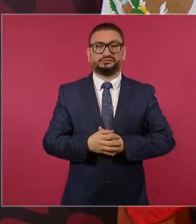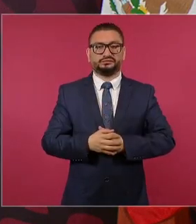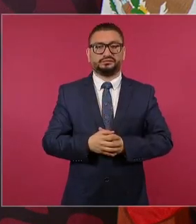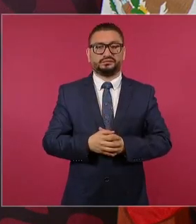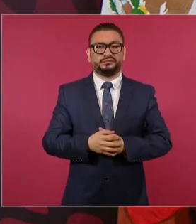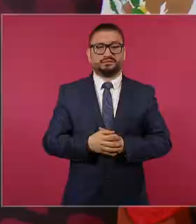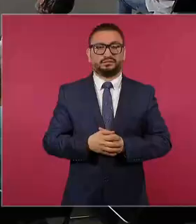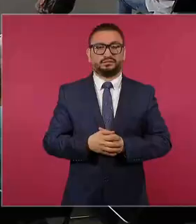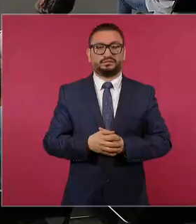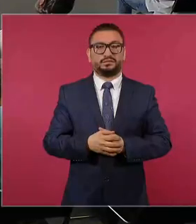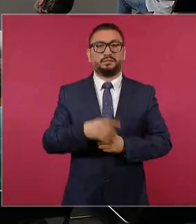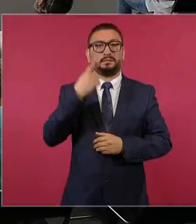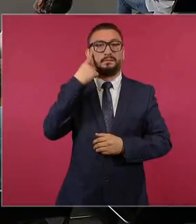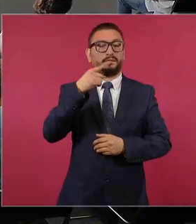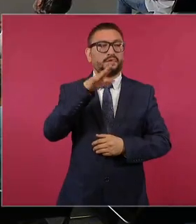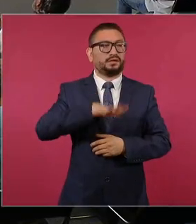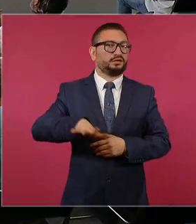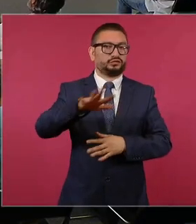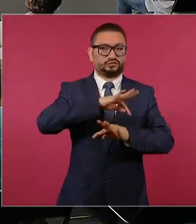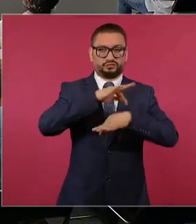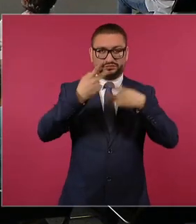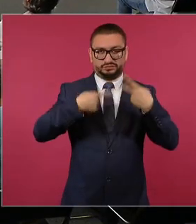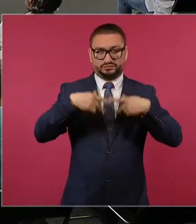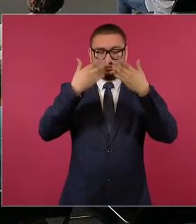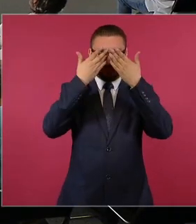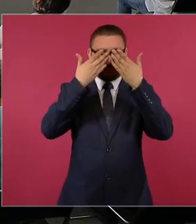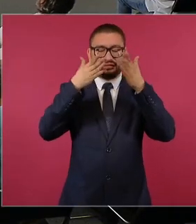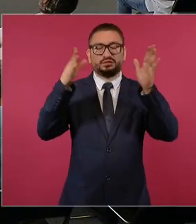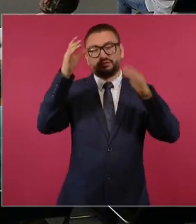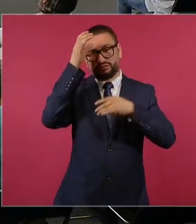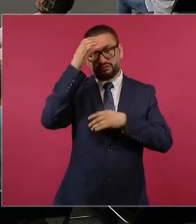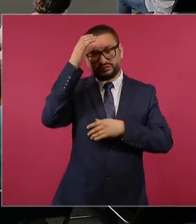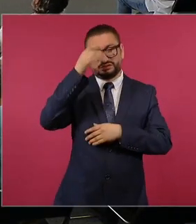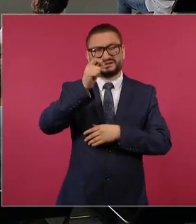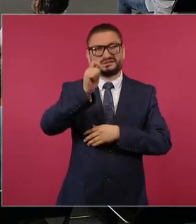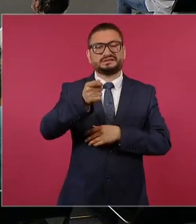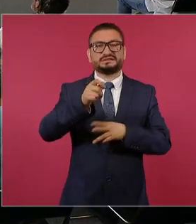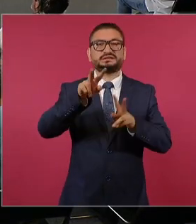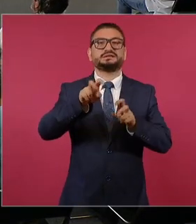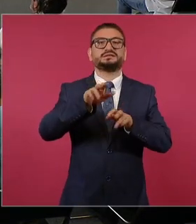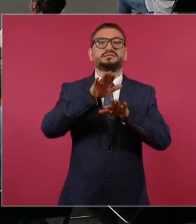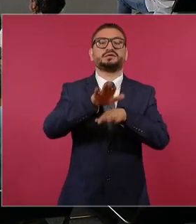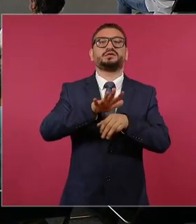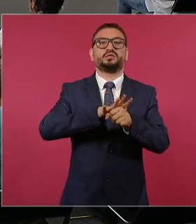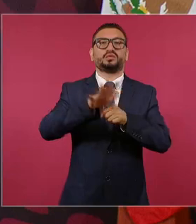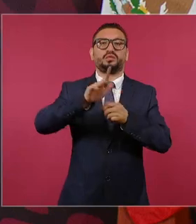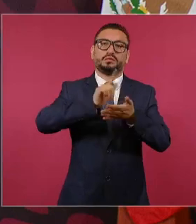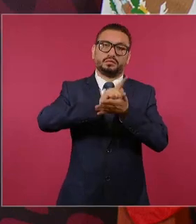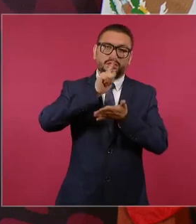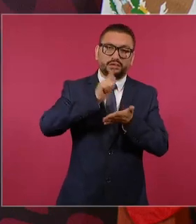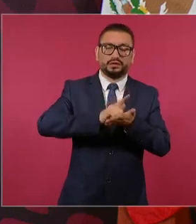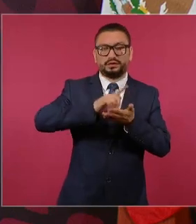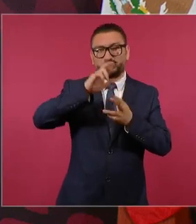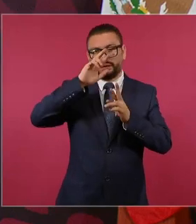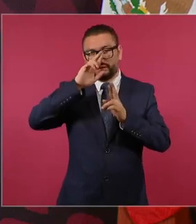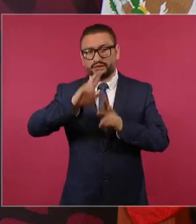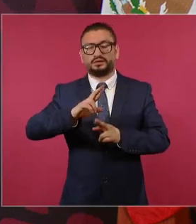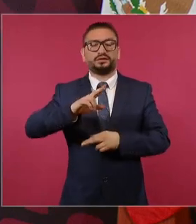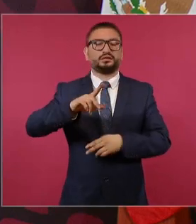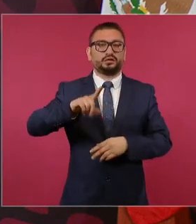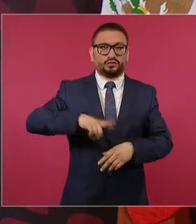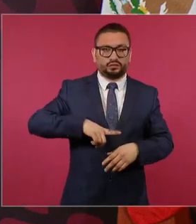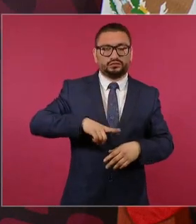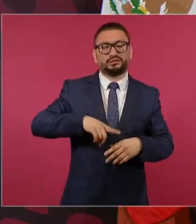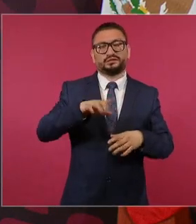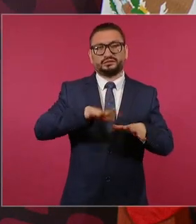a crear una conciencia sobre la legalidad, sobre el Estado de Derecho,